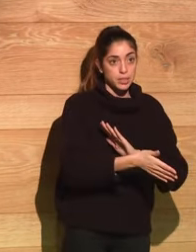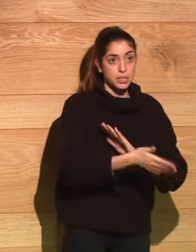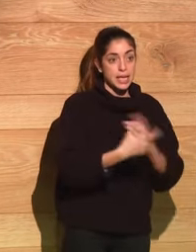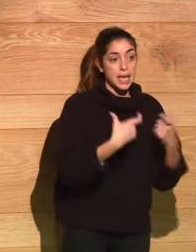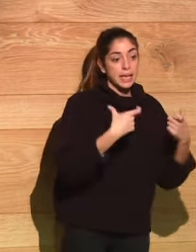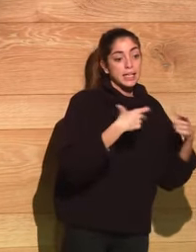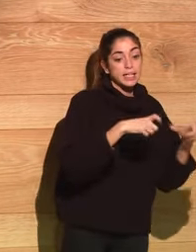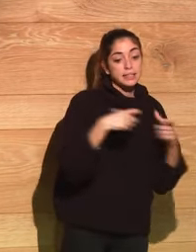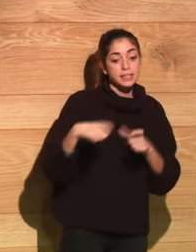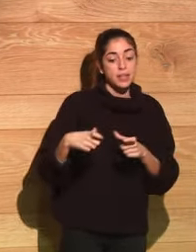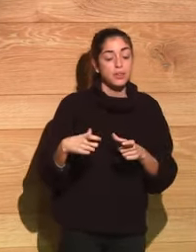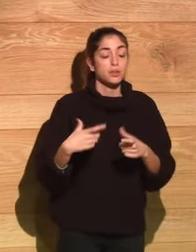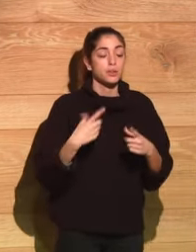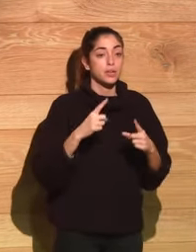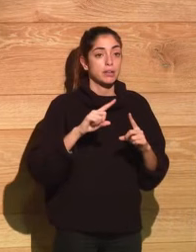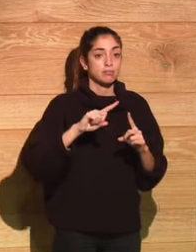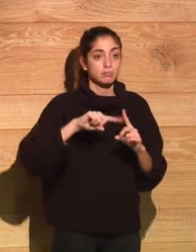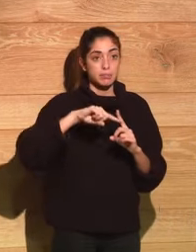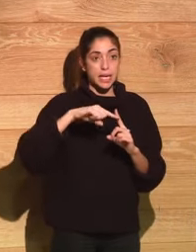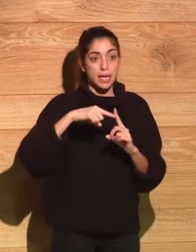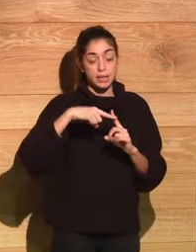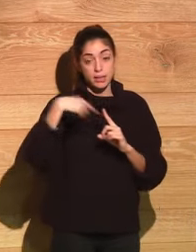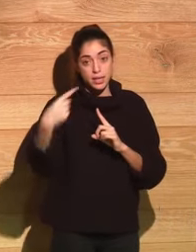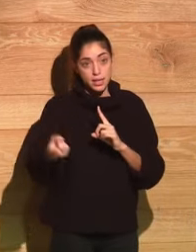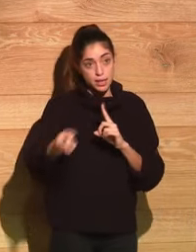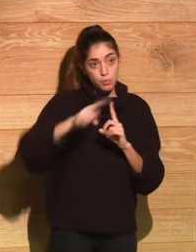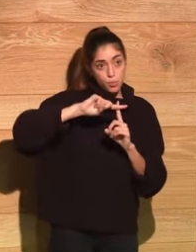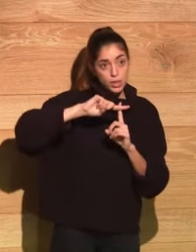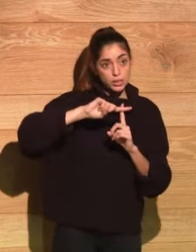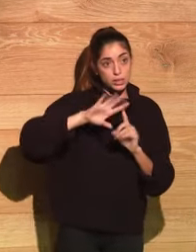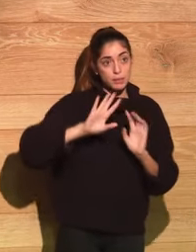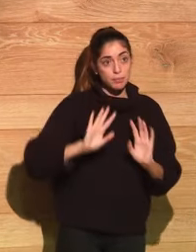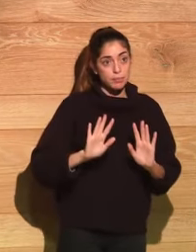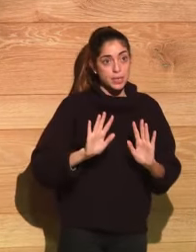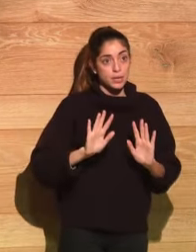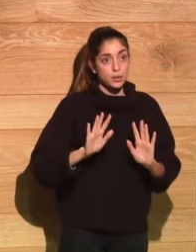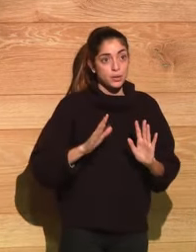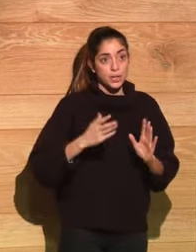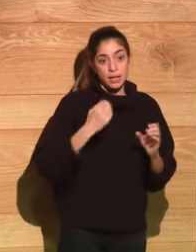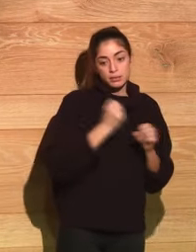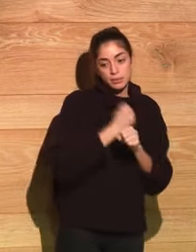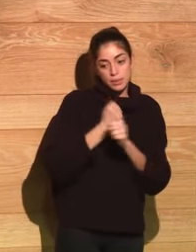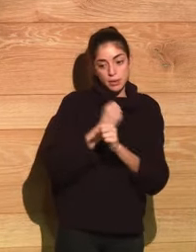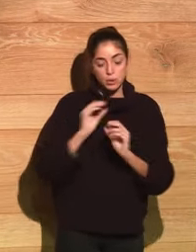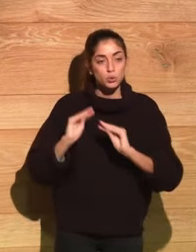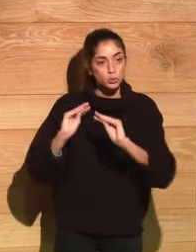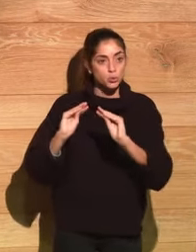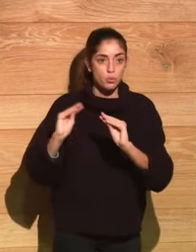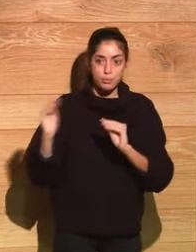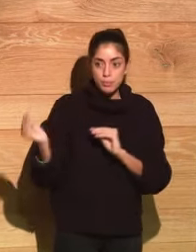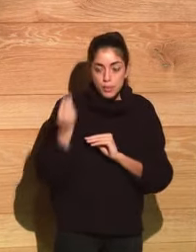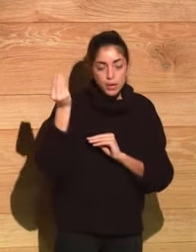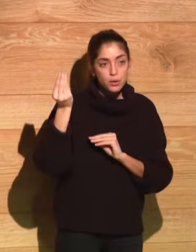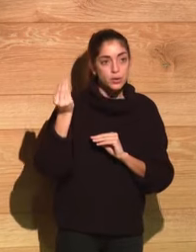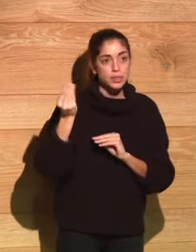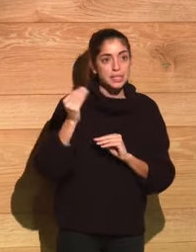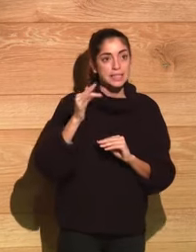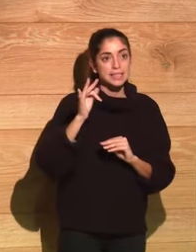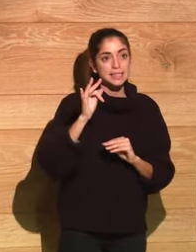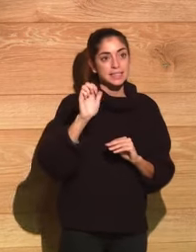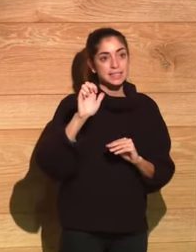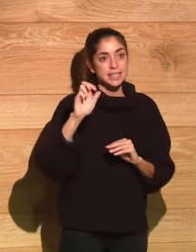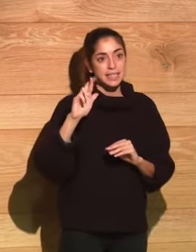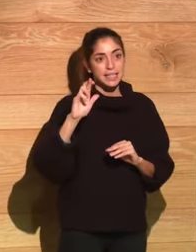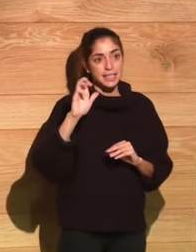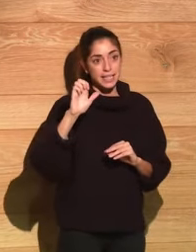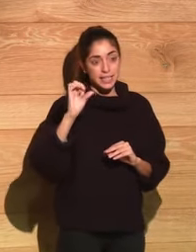de 1930, ya es prácticamente eso que después seguiría en sus mejores obras, ¿no? Como son, pues, Teresa, las